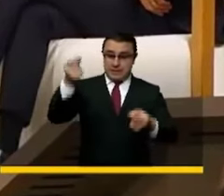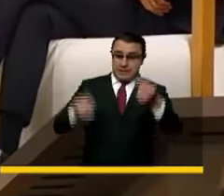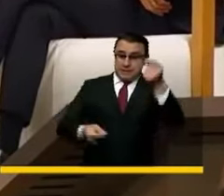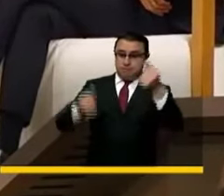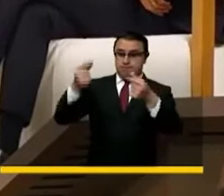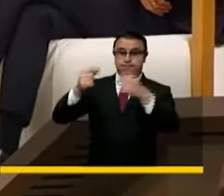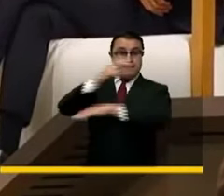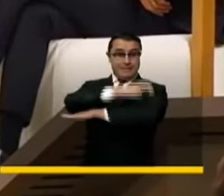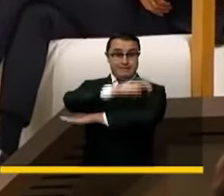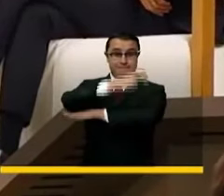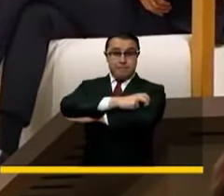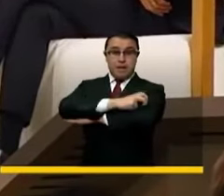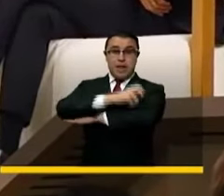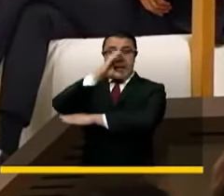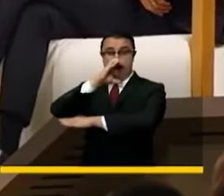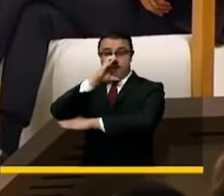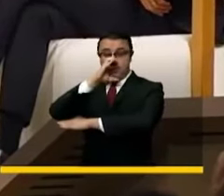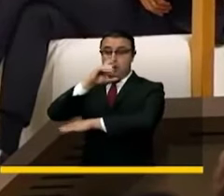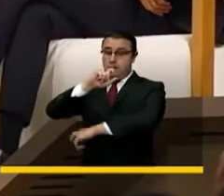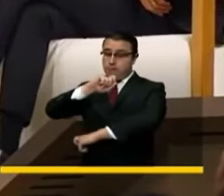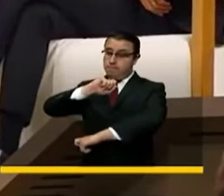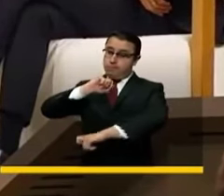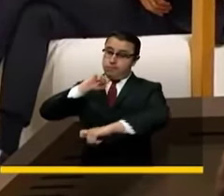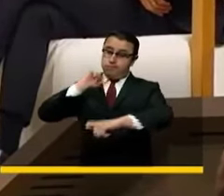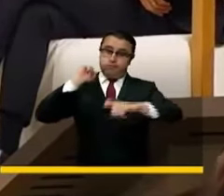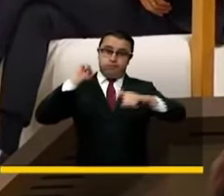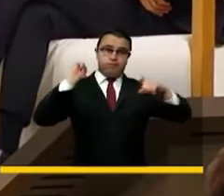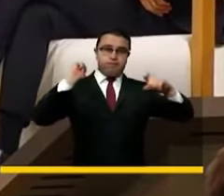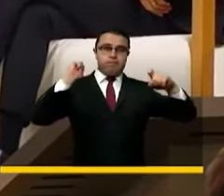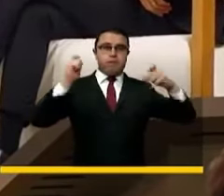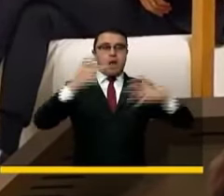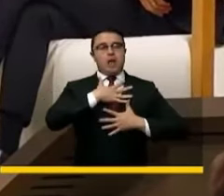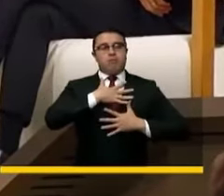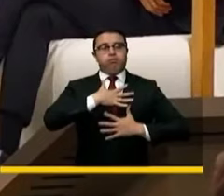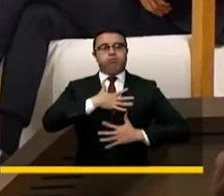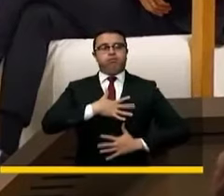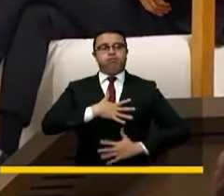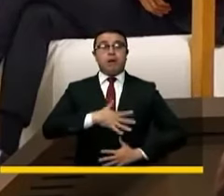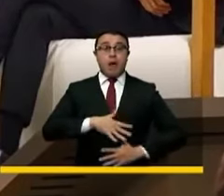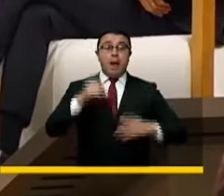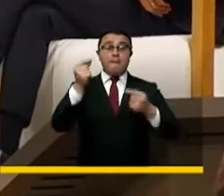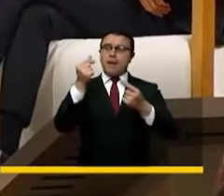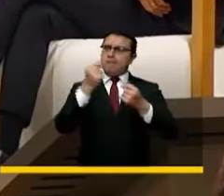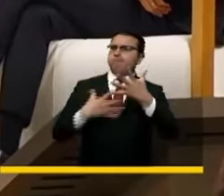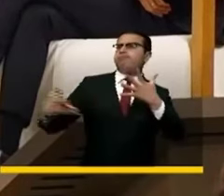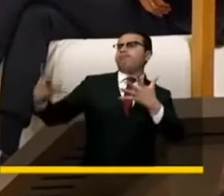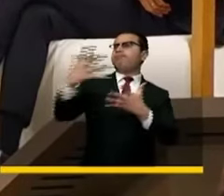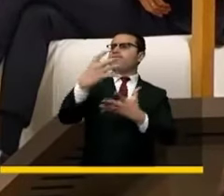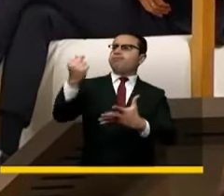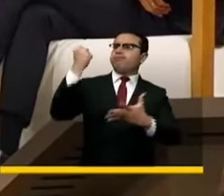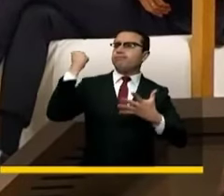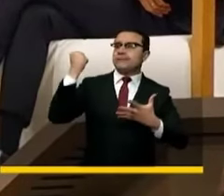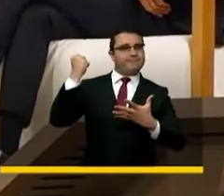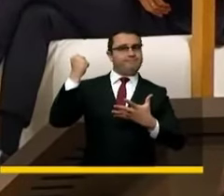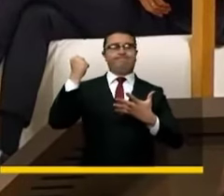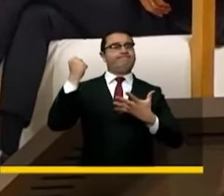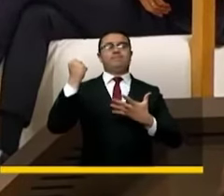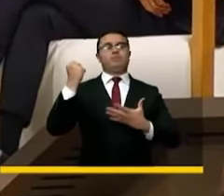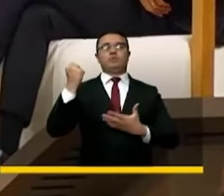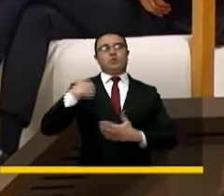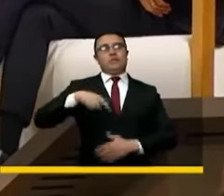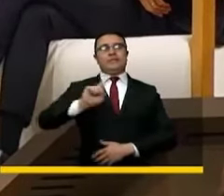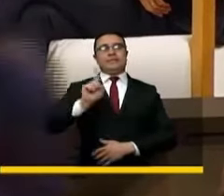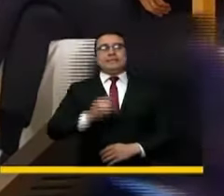economía carbonizada hacia la descarbonizada no es rentable. La mayor parte